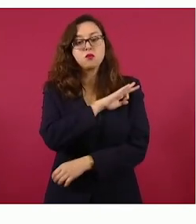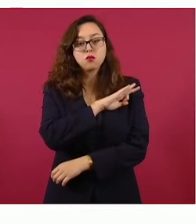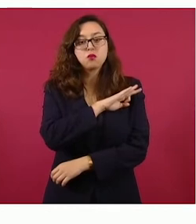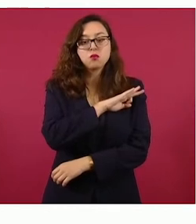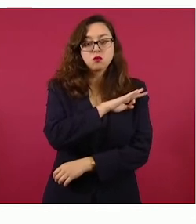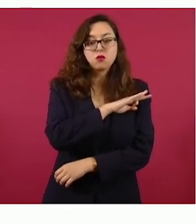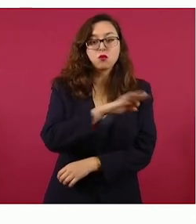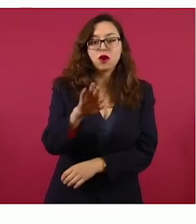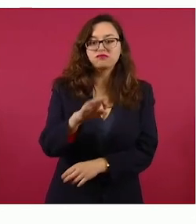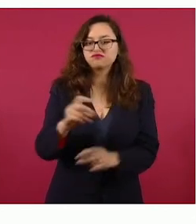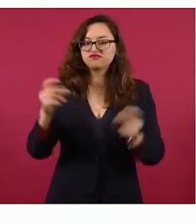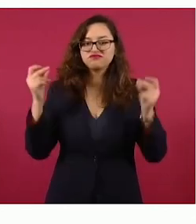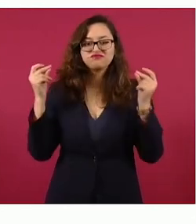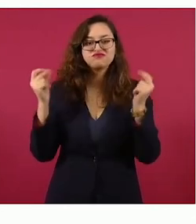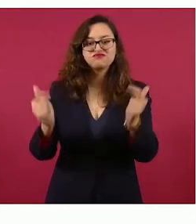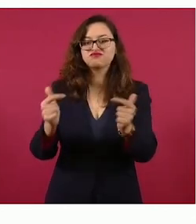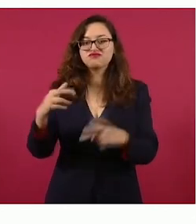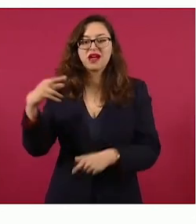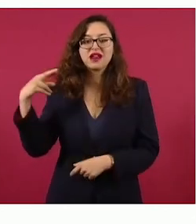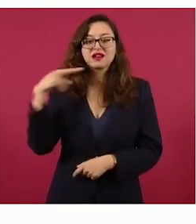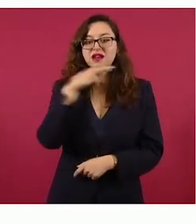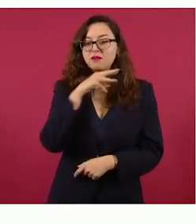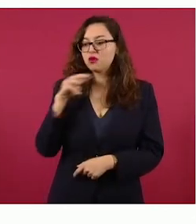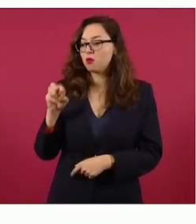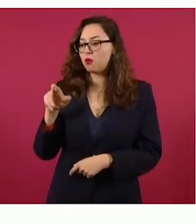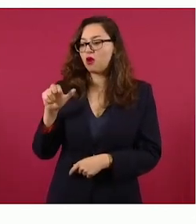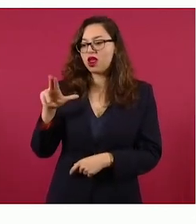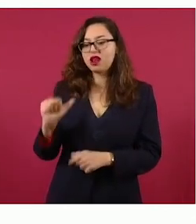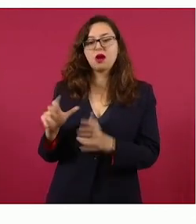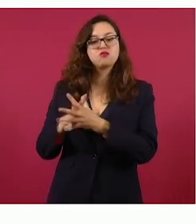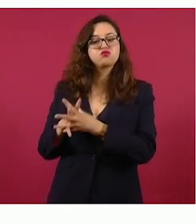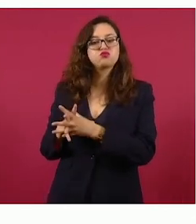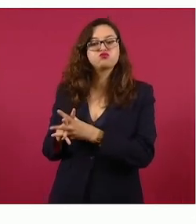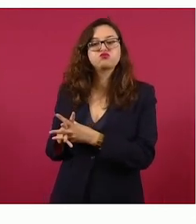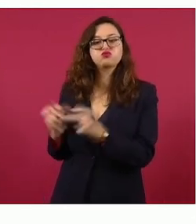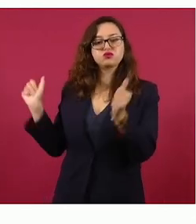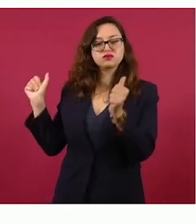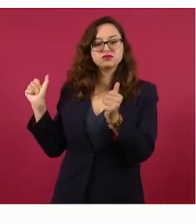y ¡pum!, se acabó Morena.